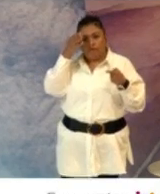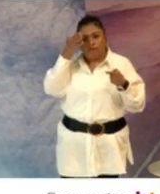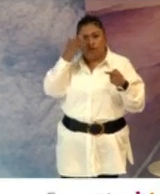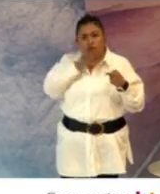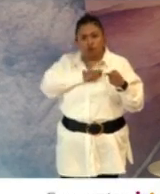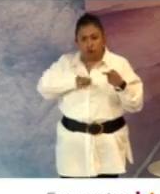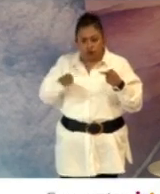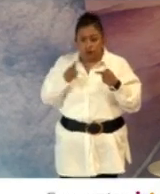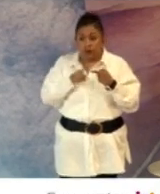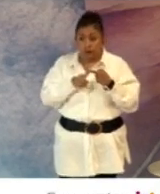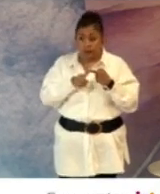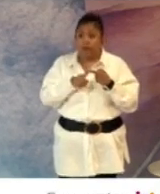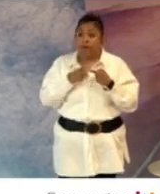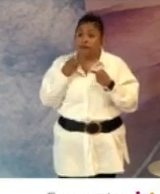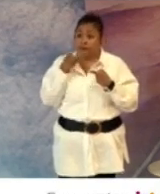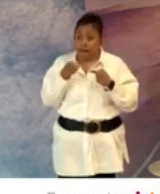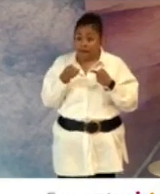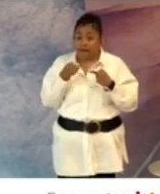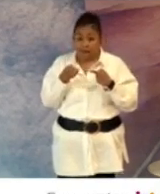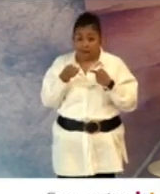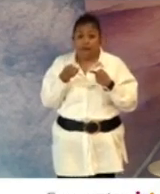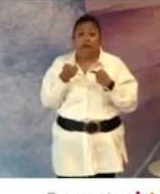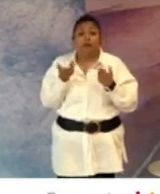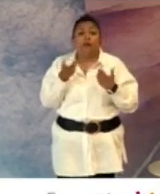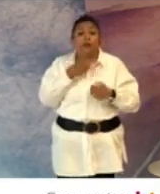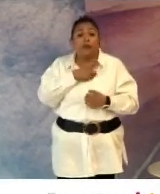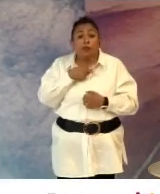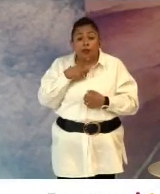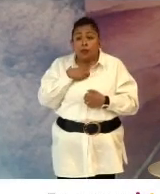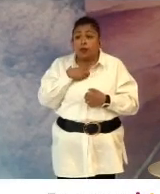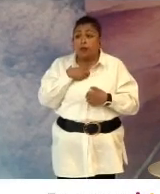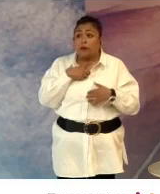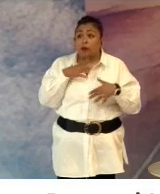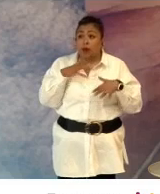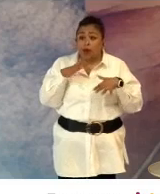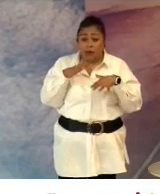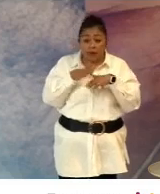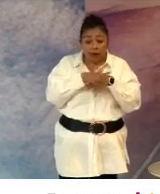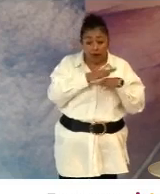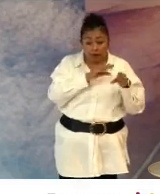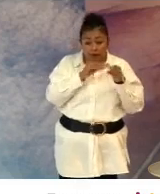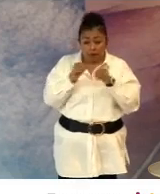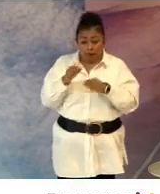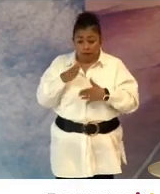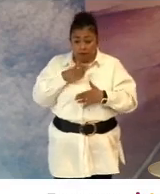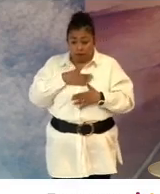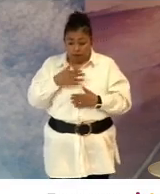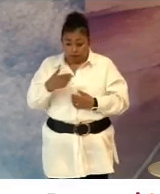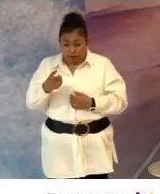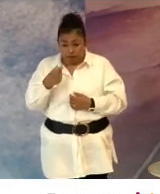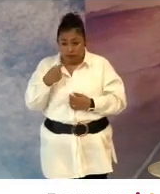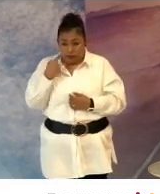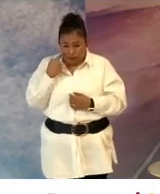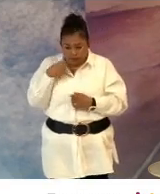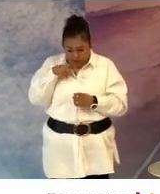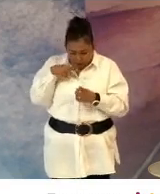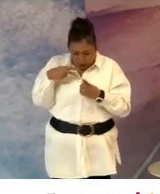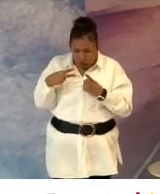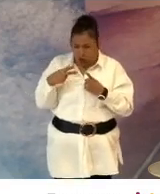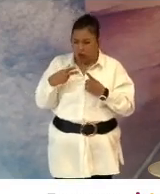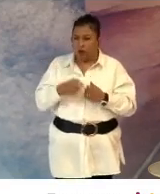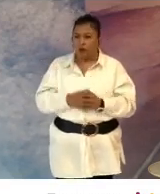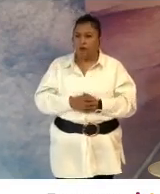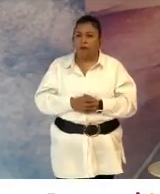Y esta es la capacidad de mover el ente hacia nosotros, de